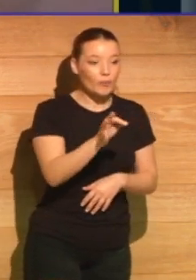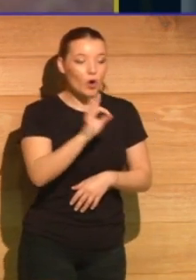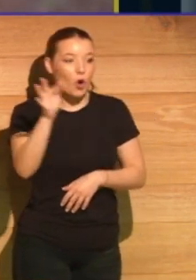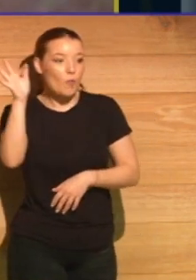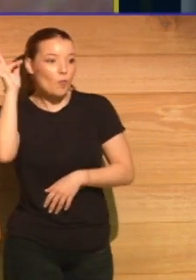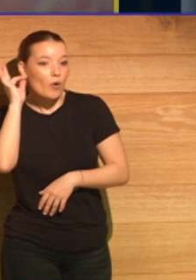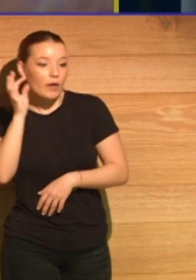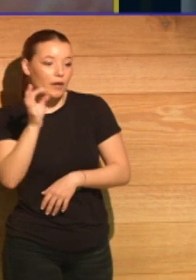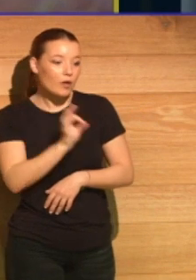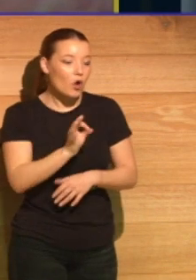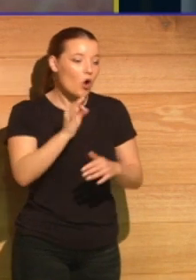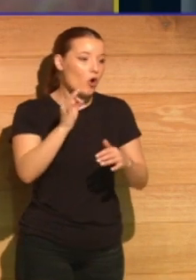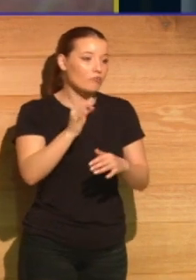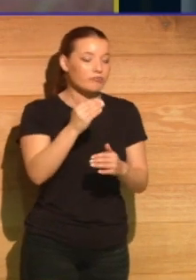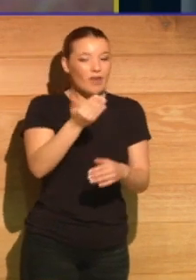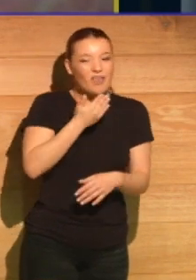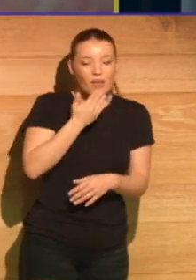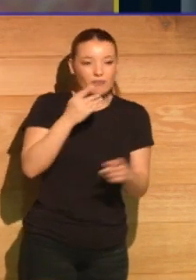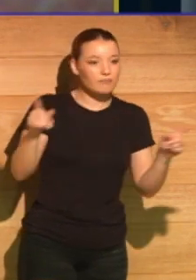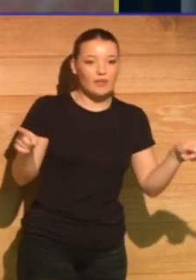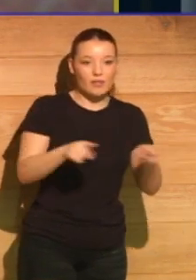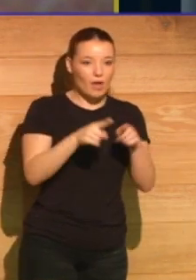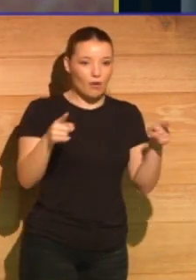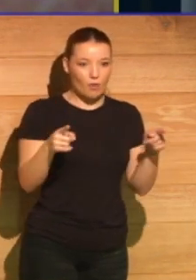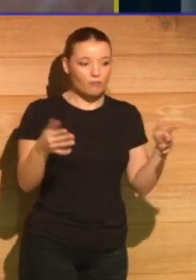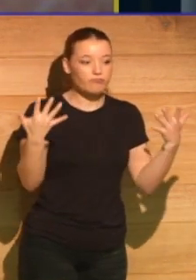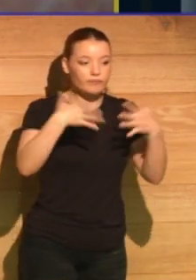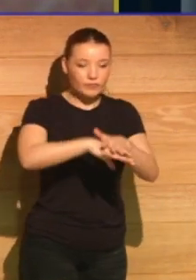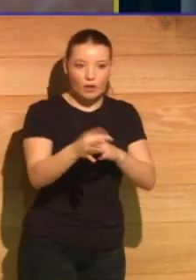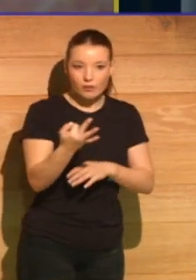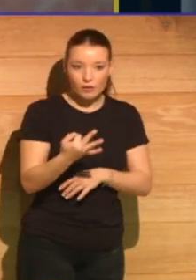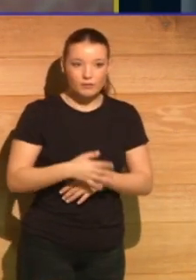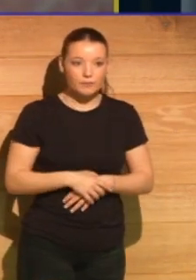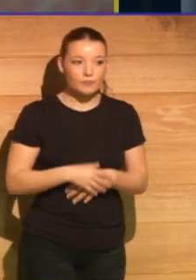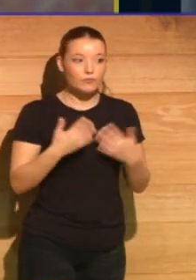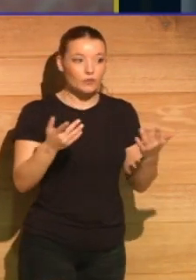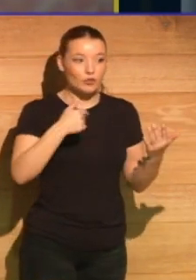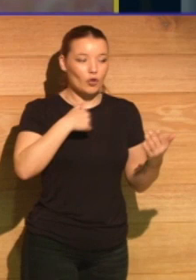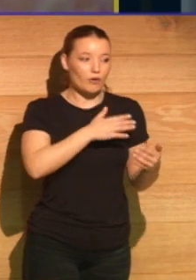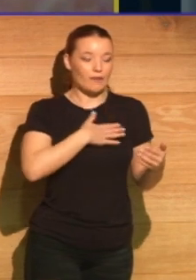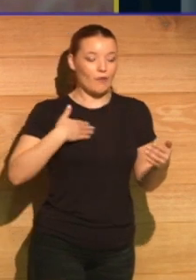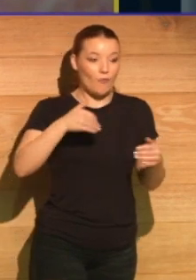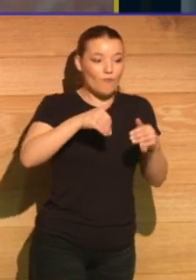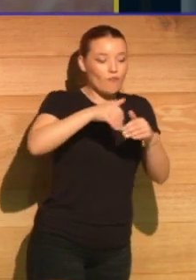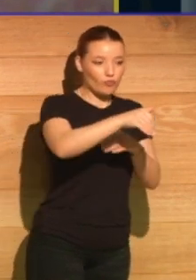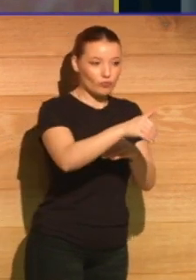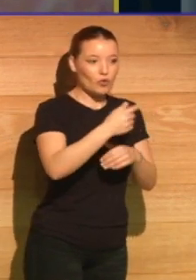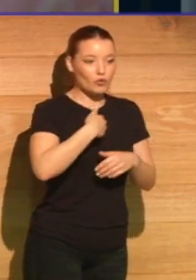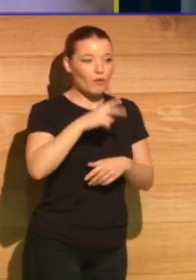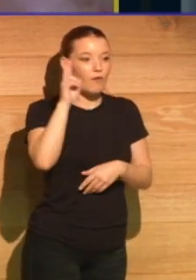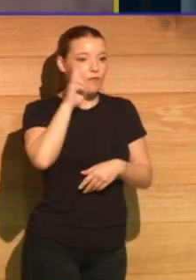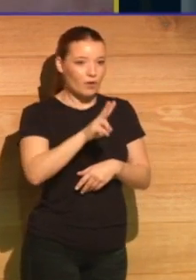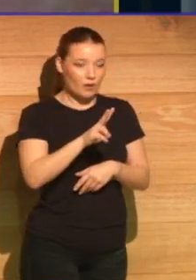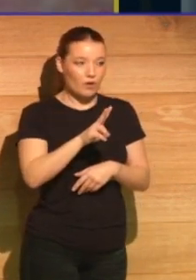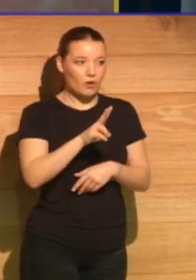solo hablando de género, de sexo, ¿no? Y me encantaría que, claro, en el futuro yo pudiese ver que ya no